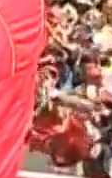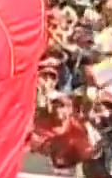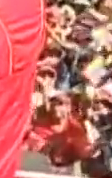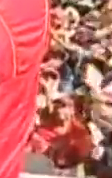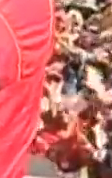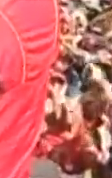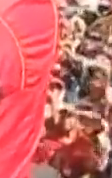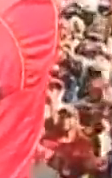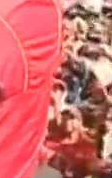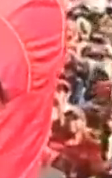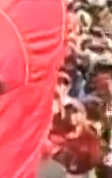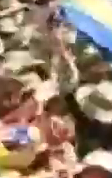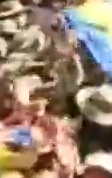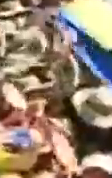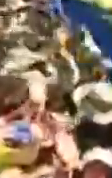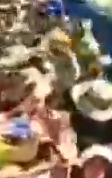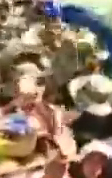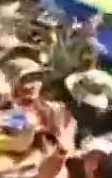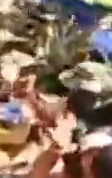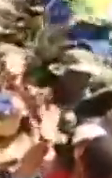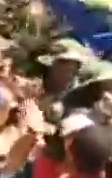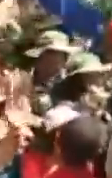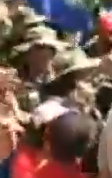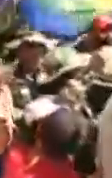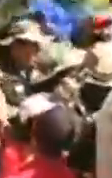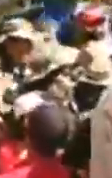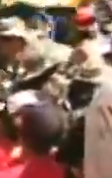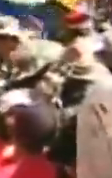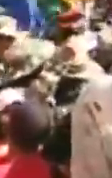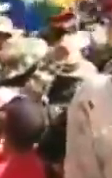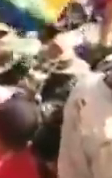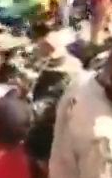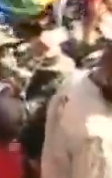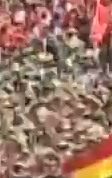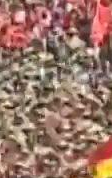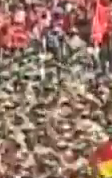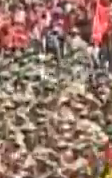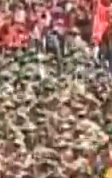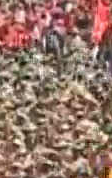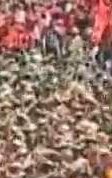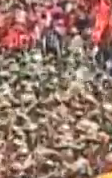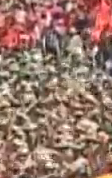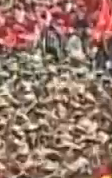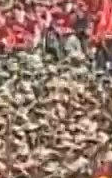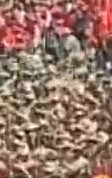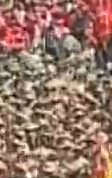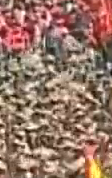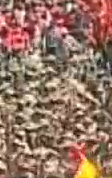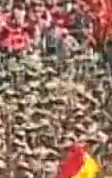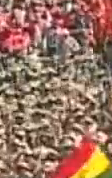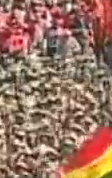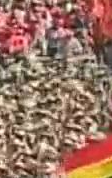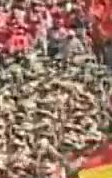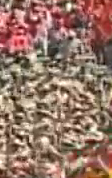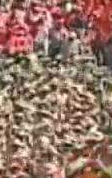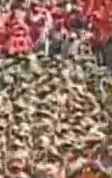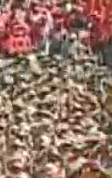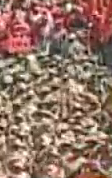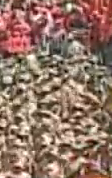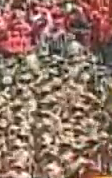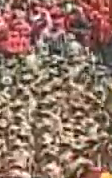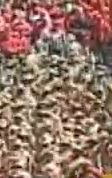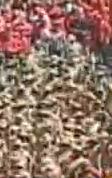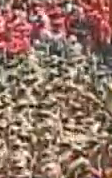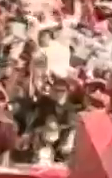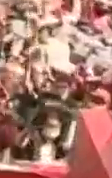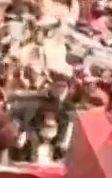comprometido con una gran conciencia social para seguir defendiendo el hilo constitucional, la democracia, la Carta Magna y sobre todo